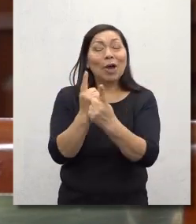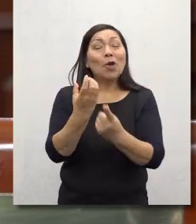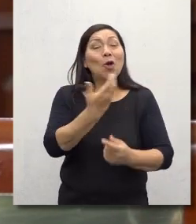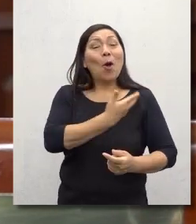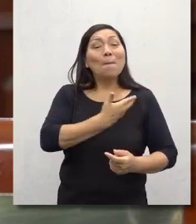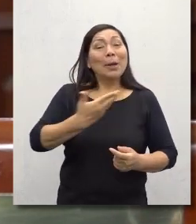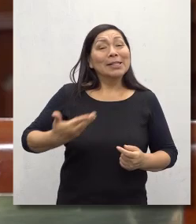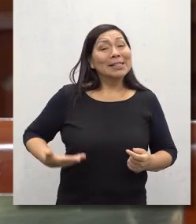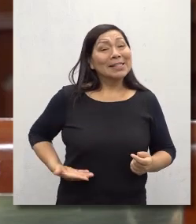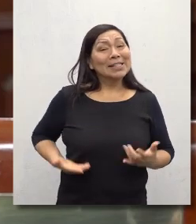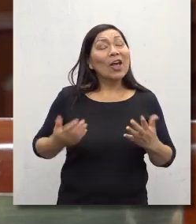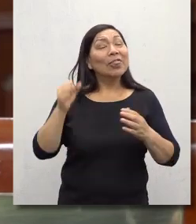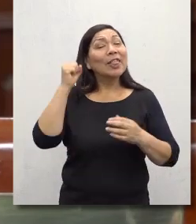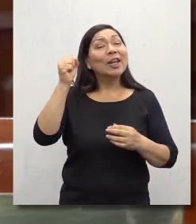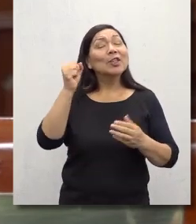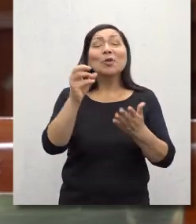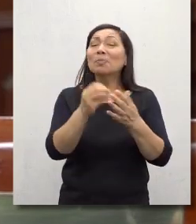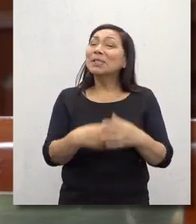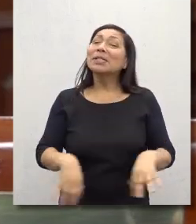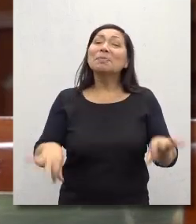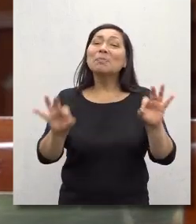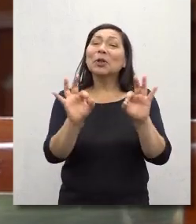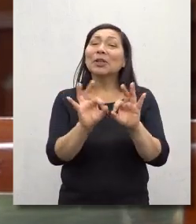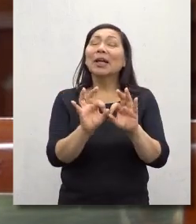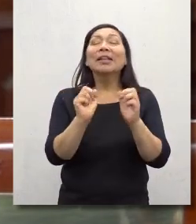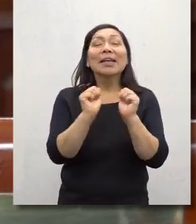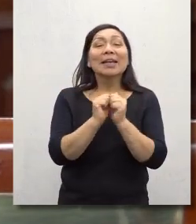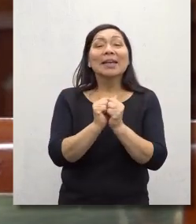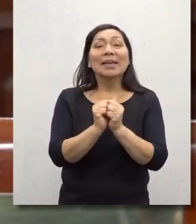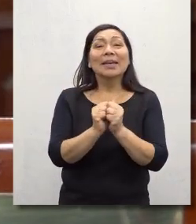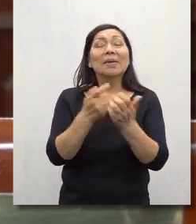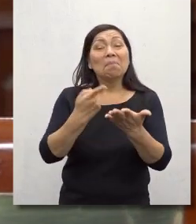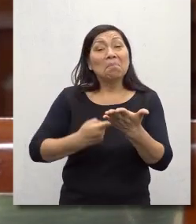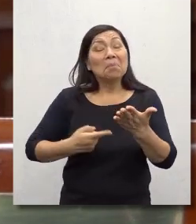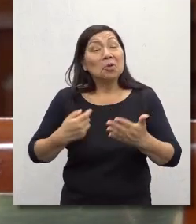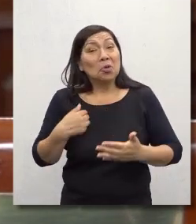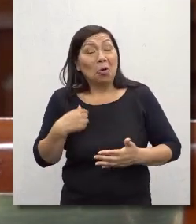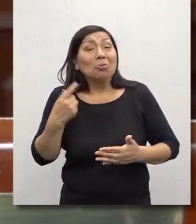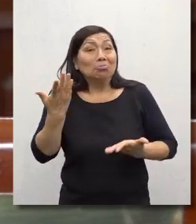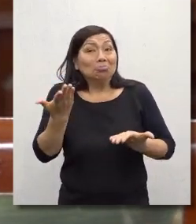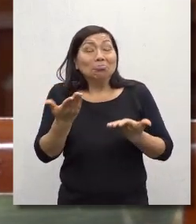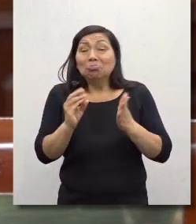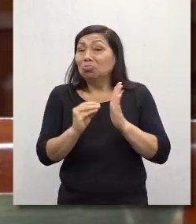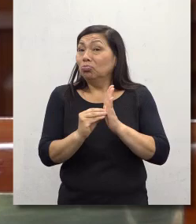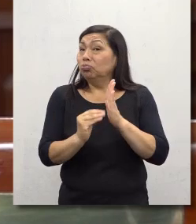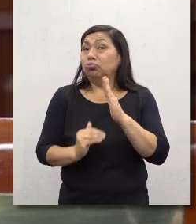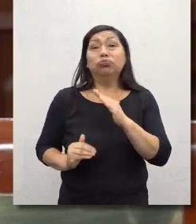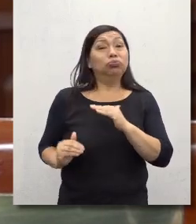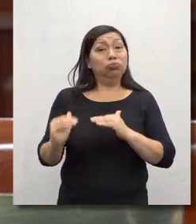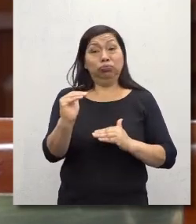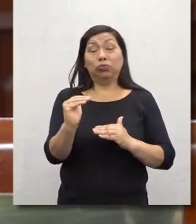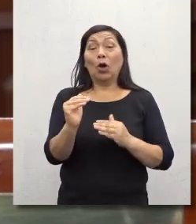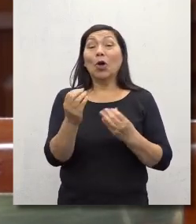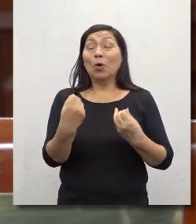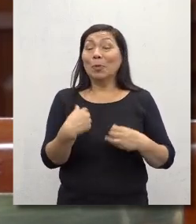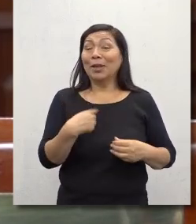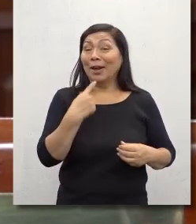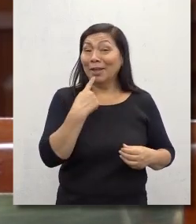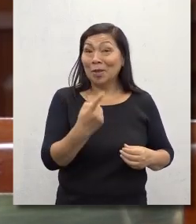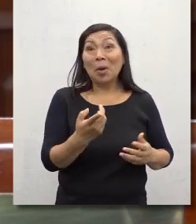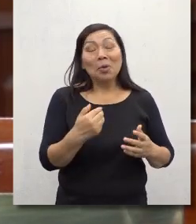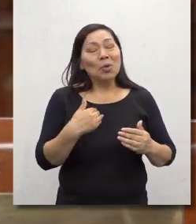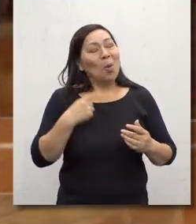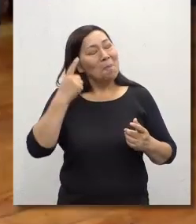de la garantía de los derechos fundamentales y que a mi entender ha dejado una alta valla que, como ya le he dicho,